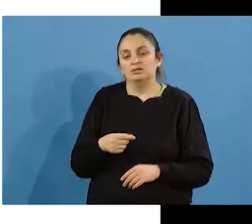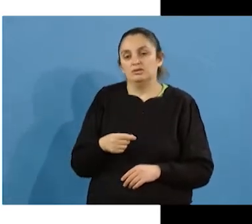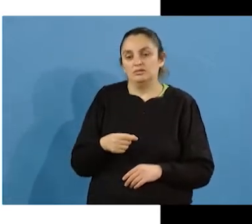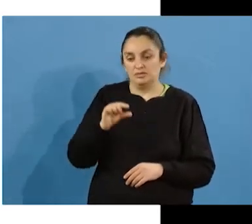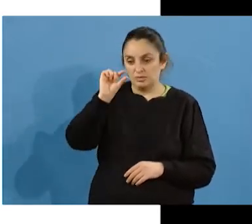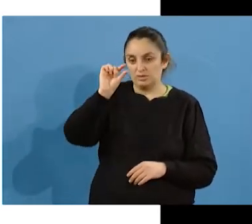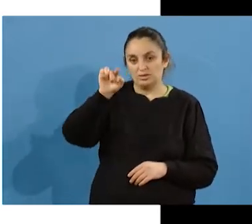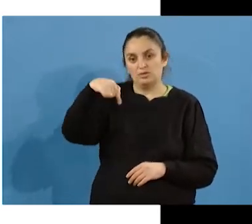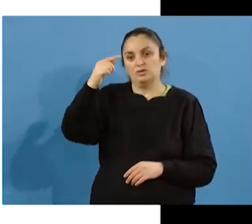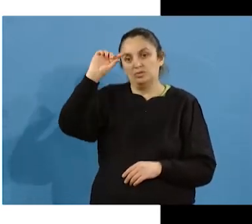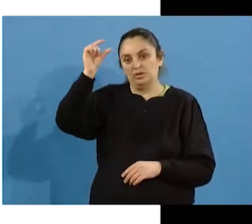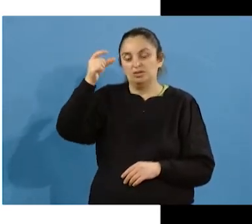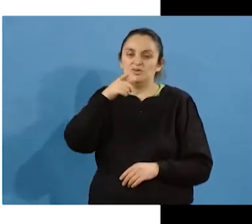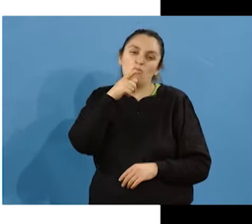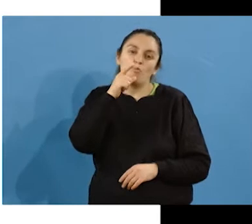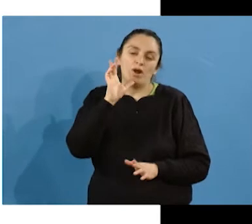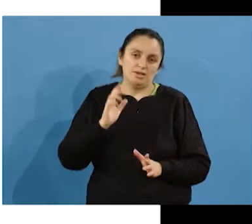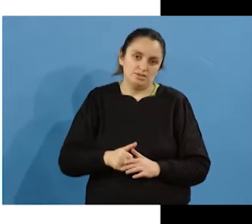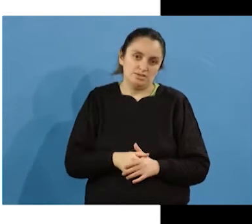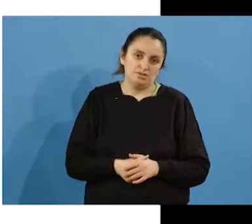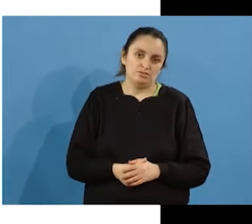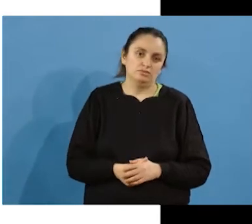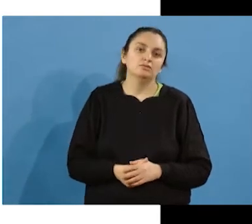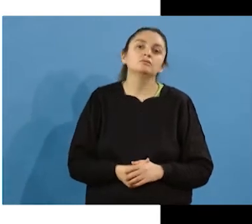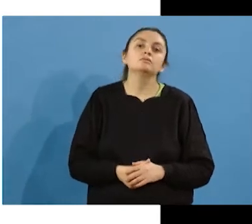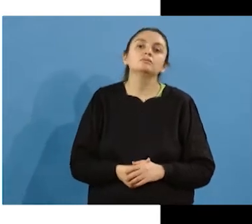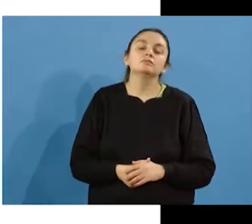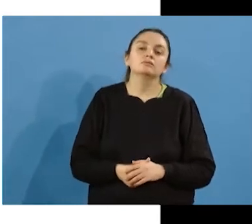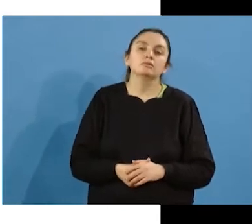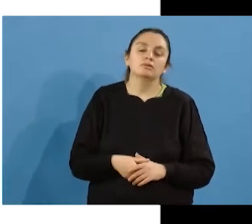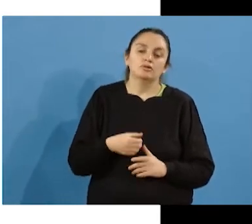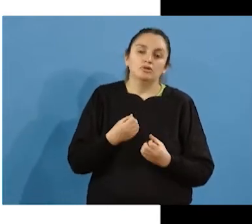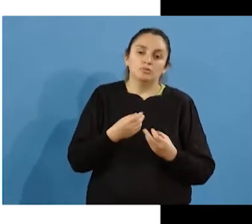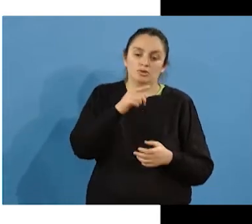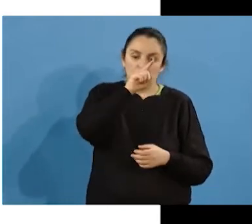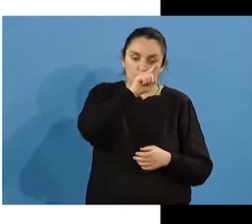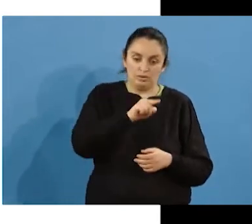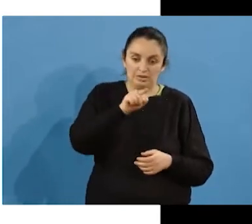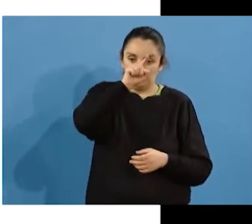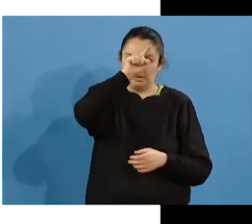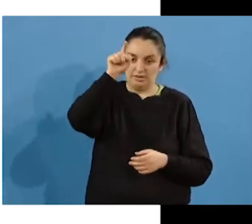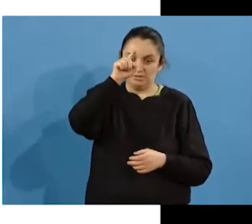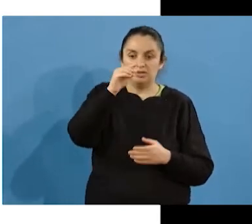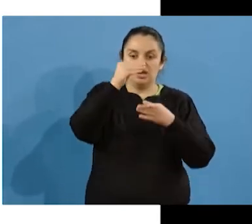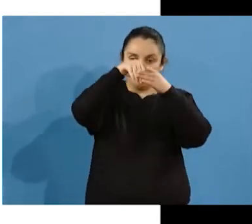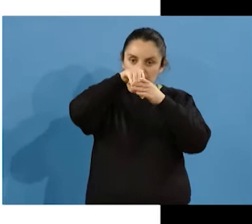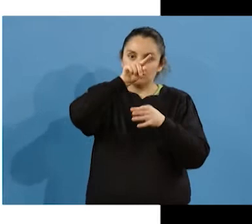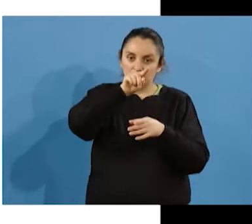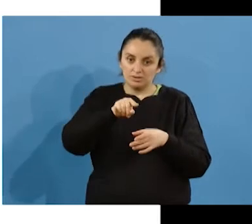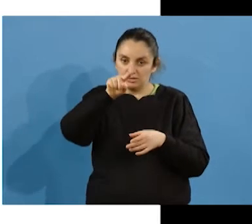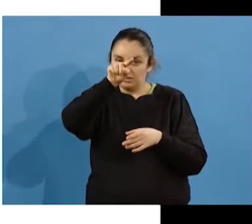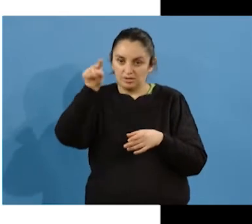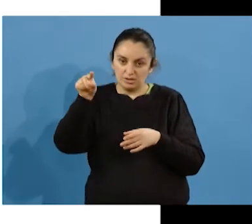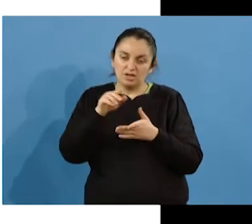potencia bueno esto es muy parecido porque porque una raíz de otra raíz se